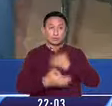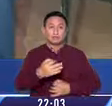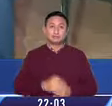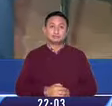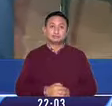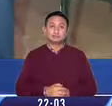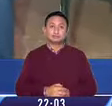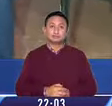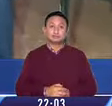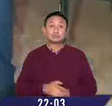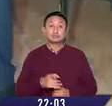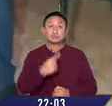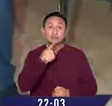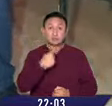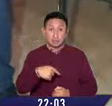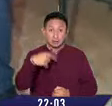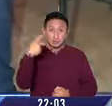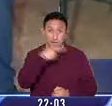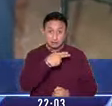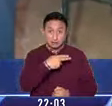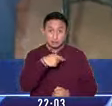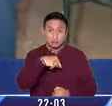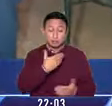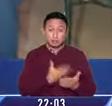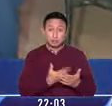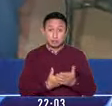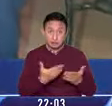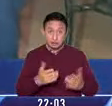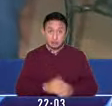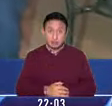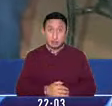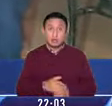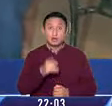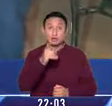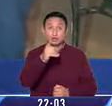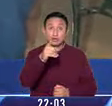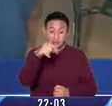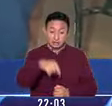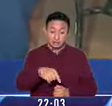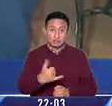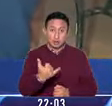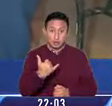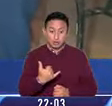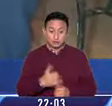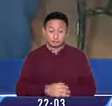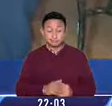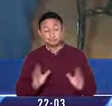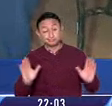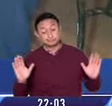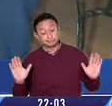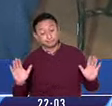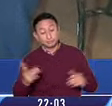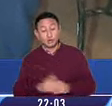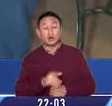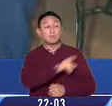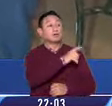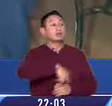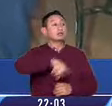si no dice la verdad, y hay muchos antecedentes, a usted le van, no sé, hoy van a decir el